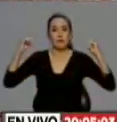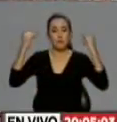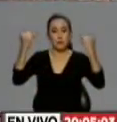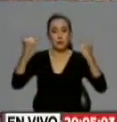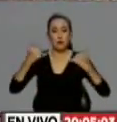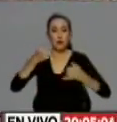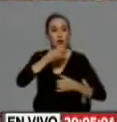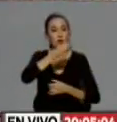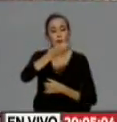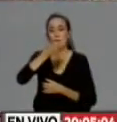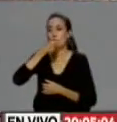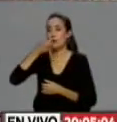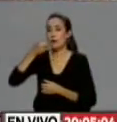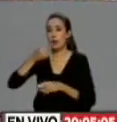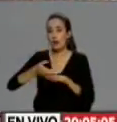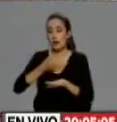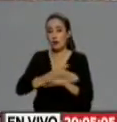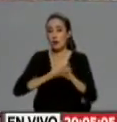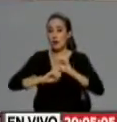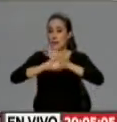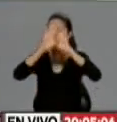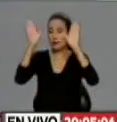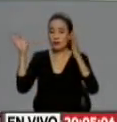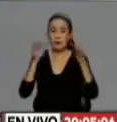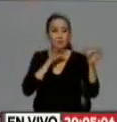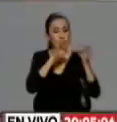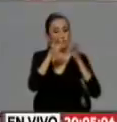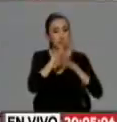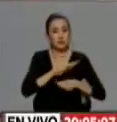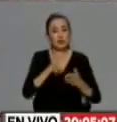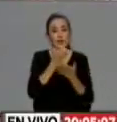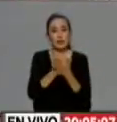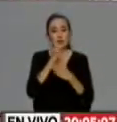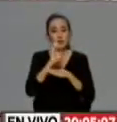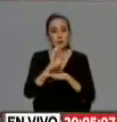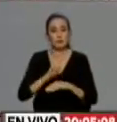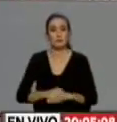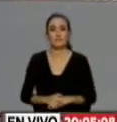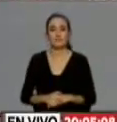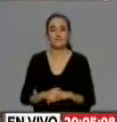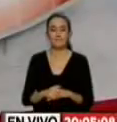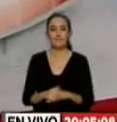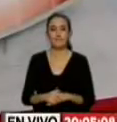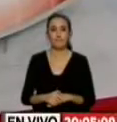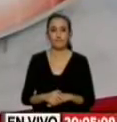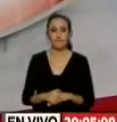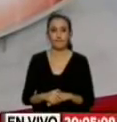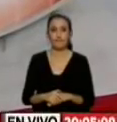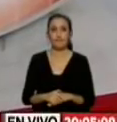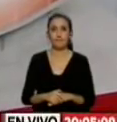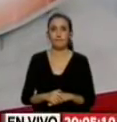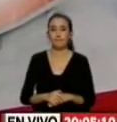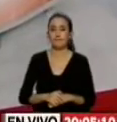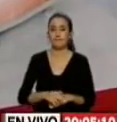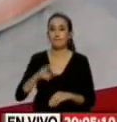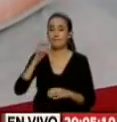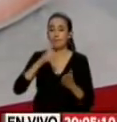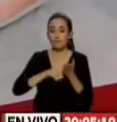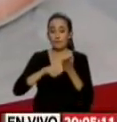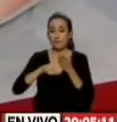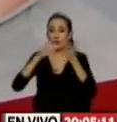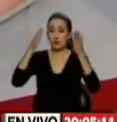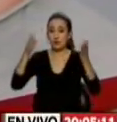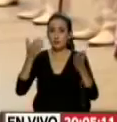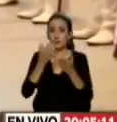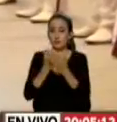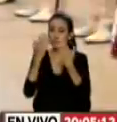primera impresión y se refirió a las perspectivas de la economía ecuatoriana. de política. Richard Martínez destacó que el Ecuador